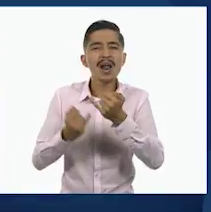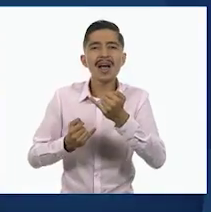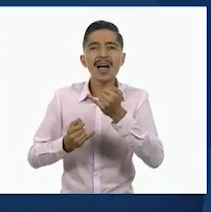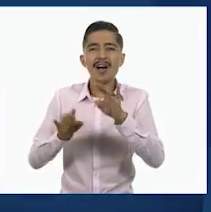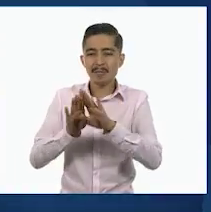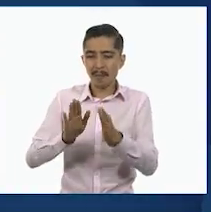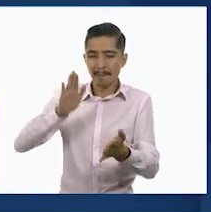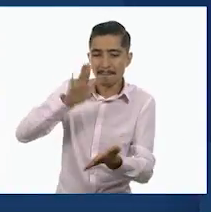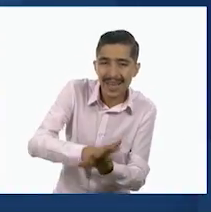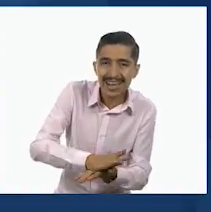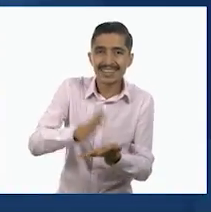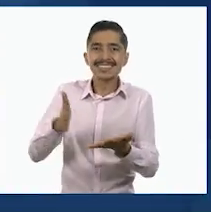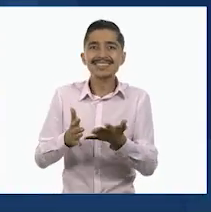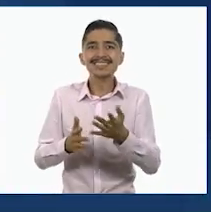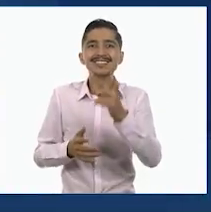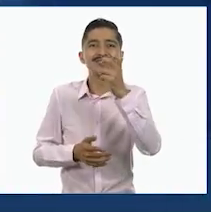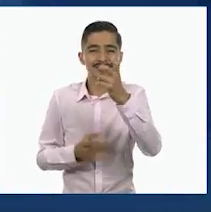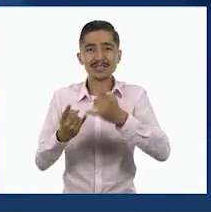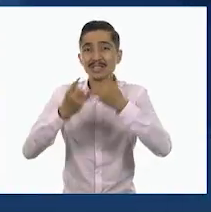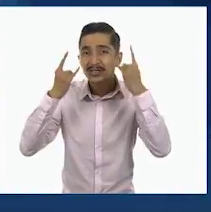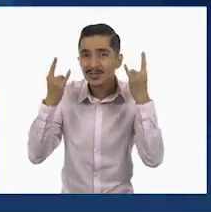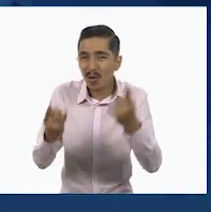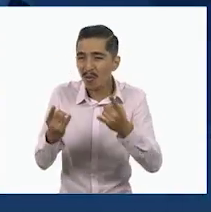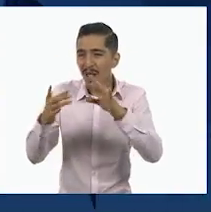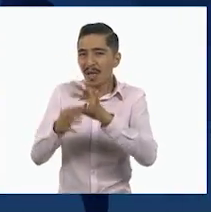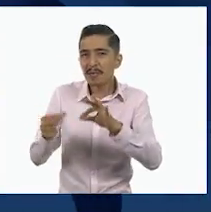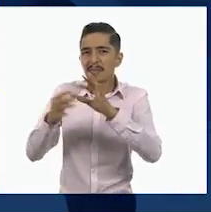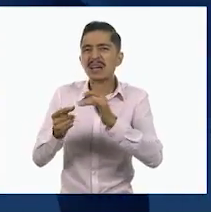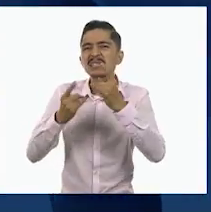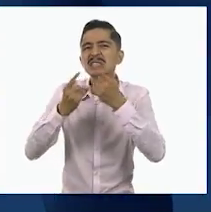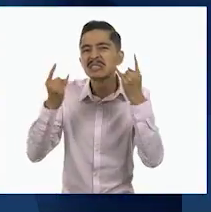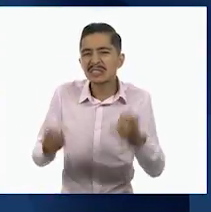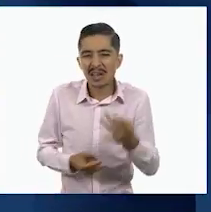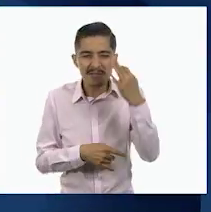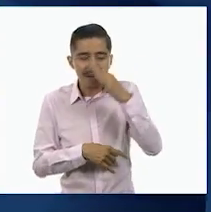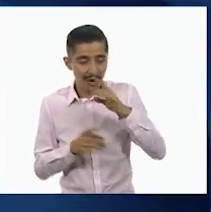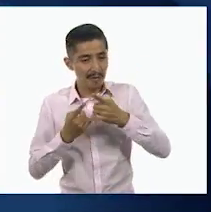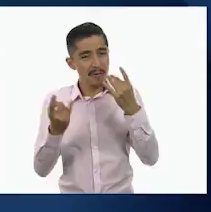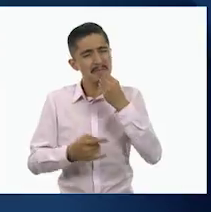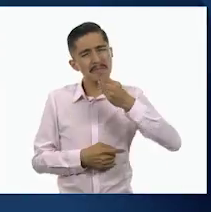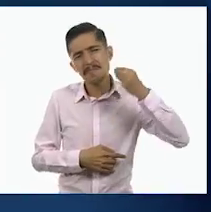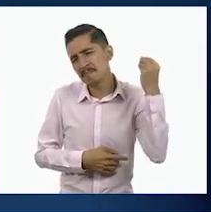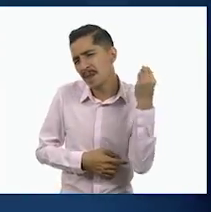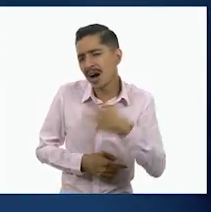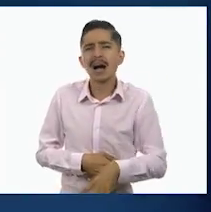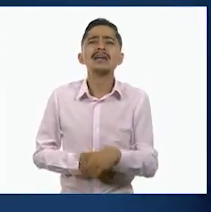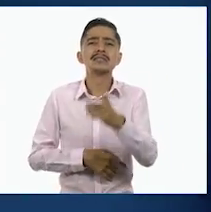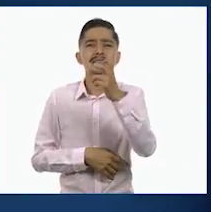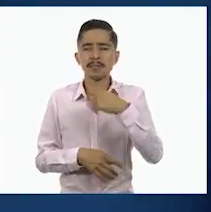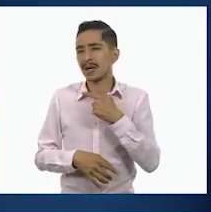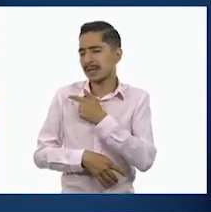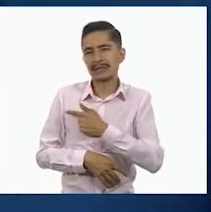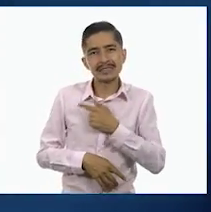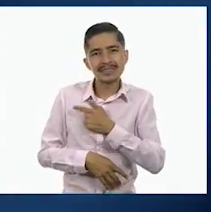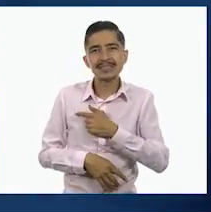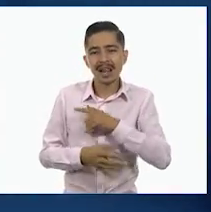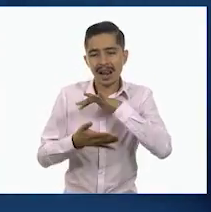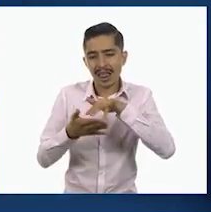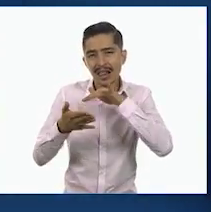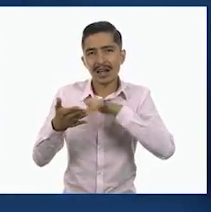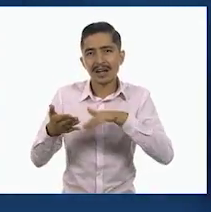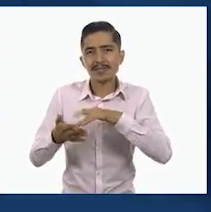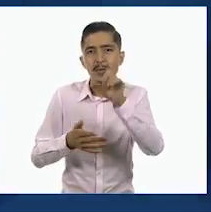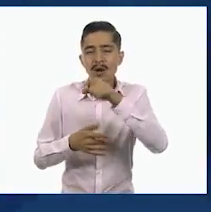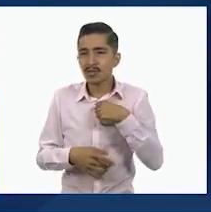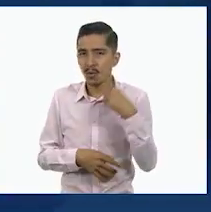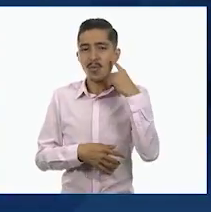muy bonitos de una de mis tías, quien nos contaba leyendas y cuentos fantásticos. De ahí surgió mi gusto por la lectura. Al